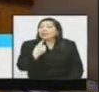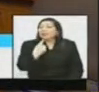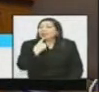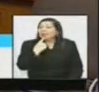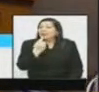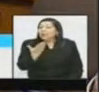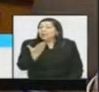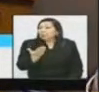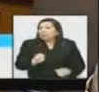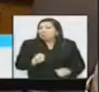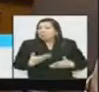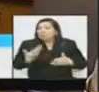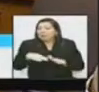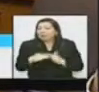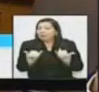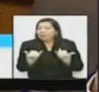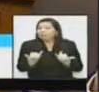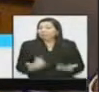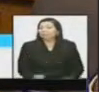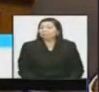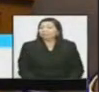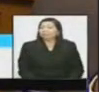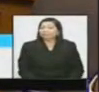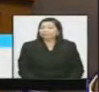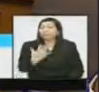la parte más rancia